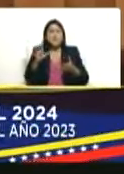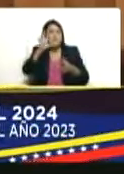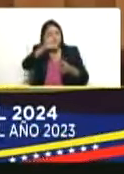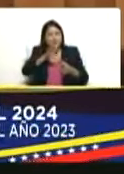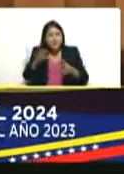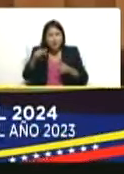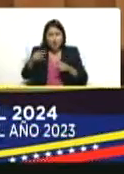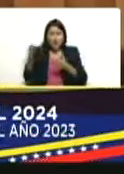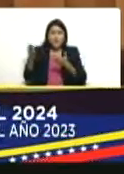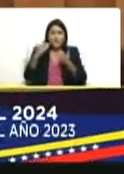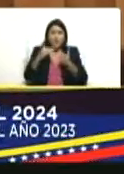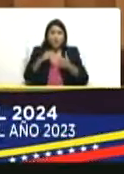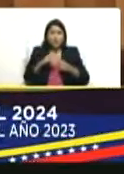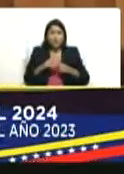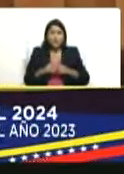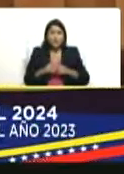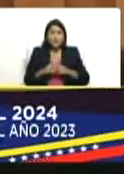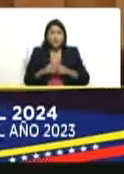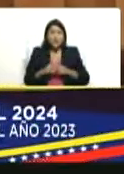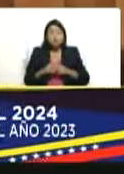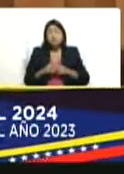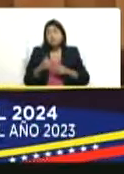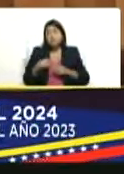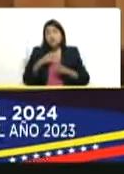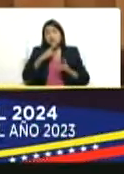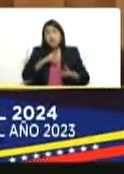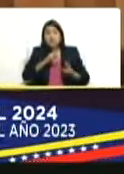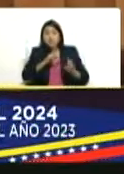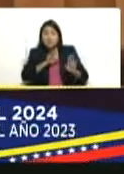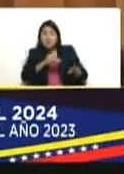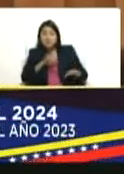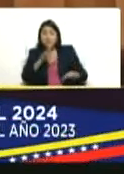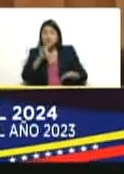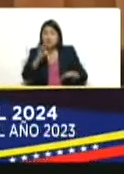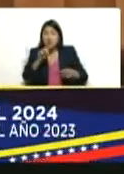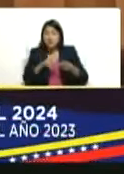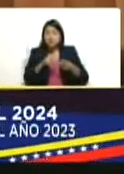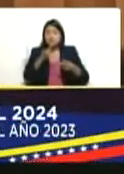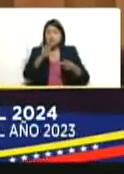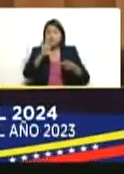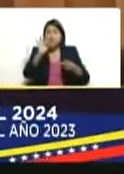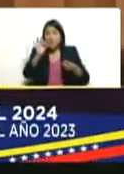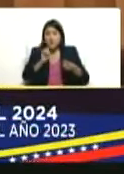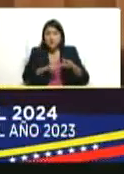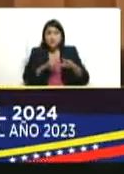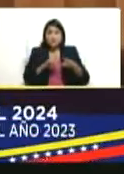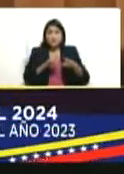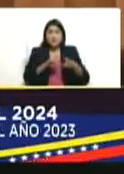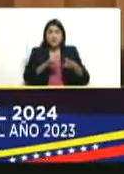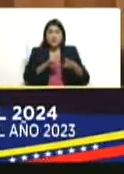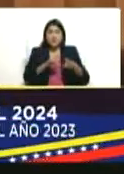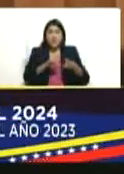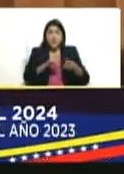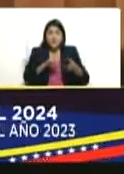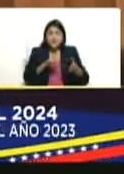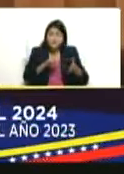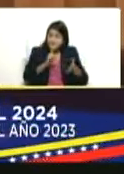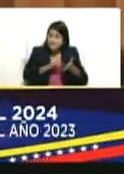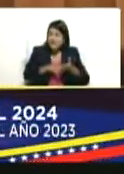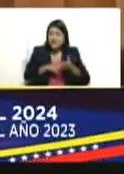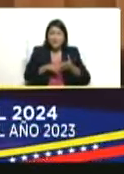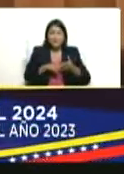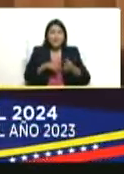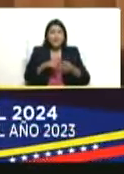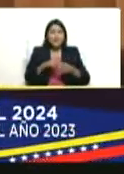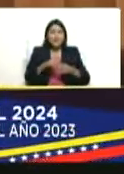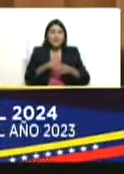Yo le dije que los apoyen 30, que los apoyen 40, que los apoyen 50, y si quiere que los apoyen miles, los